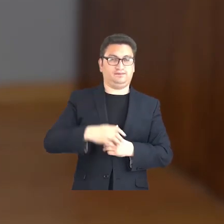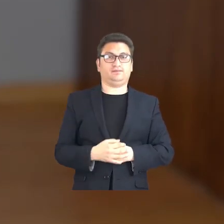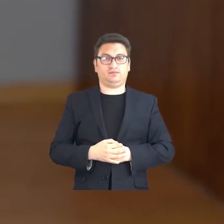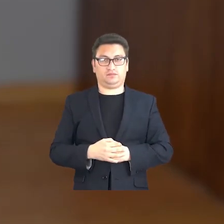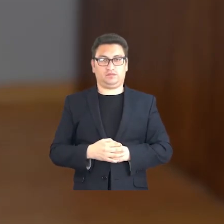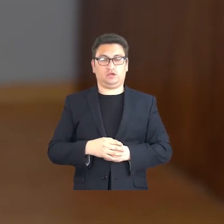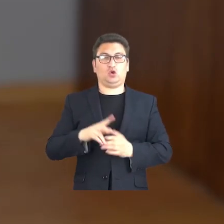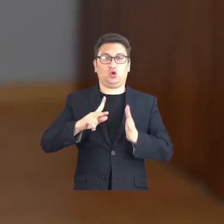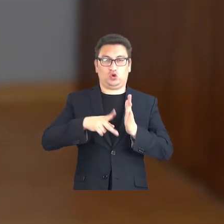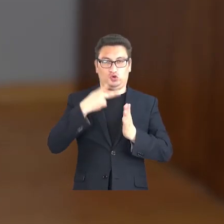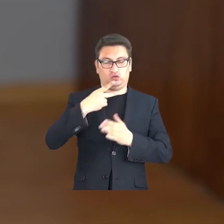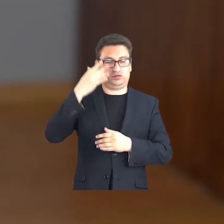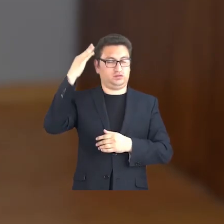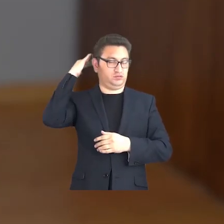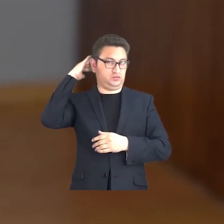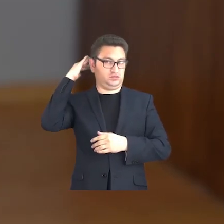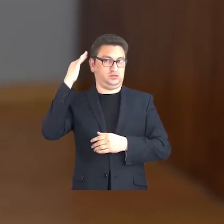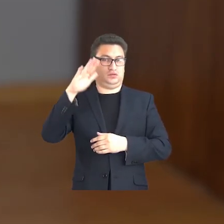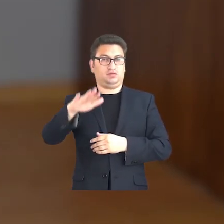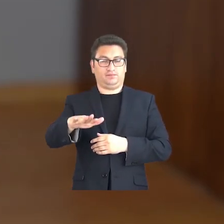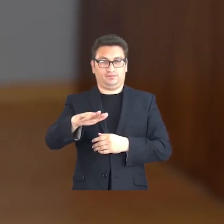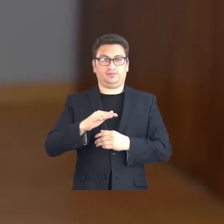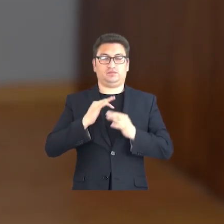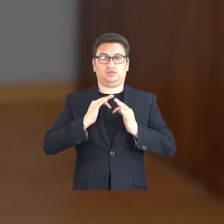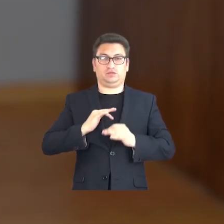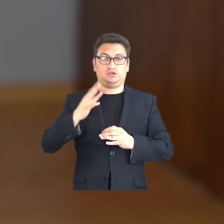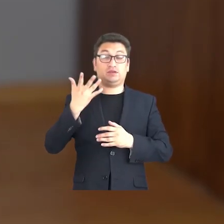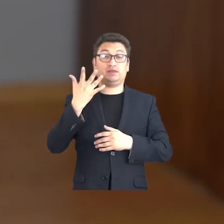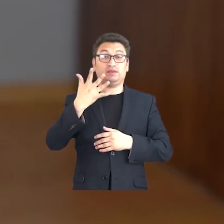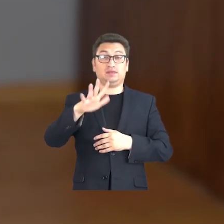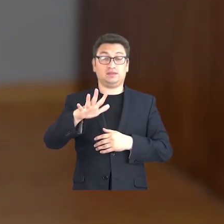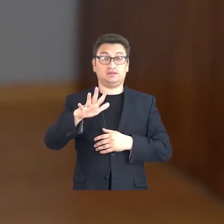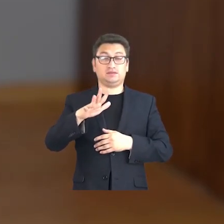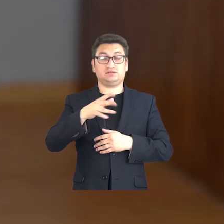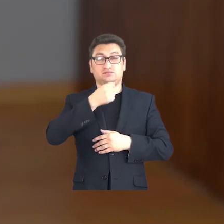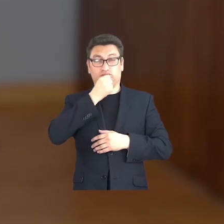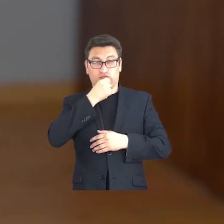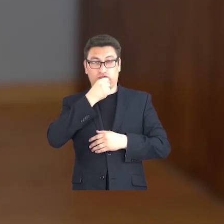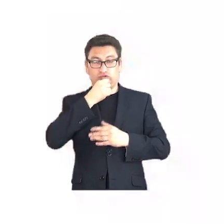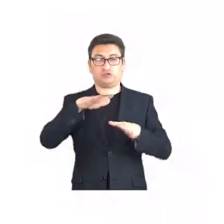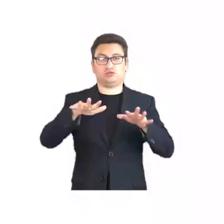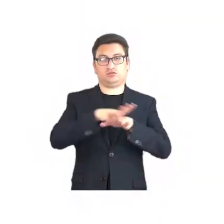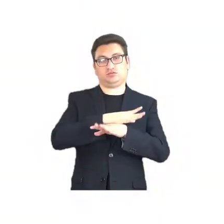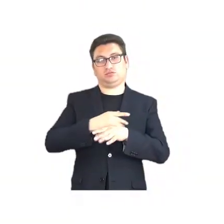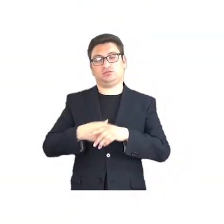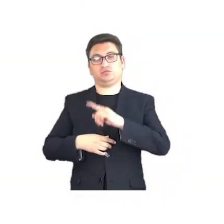Regresa a la posición inicial. Mantén 10 segundos la posición y cambia de lado.